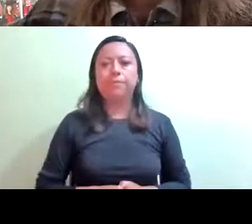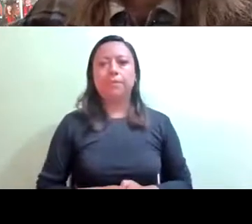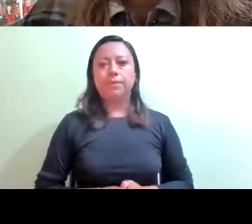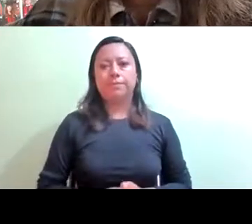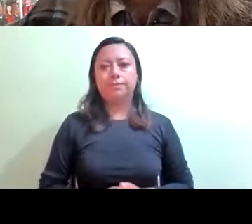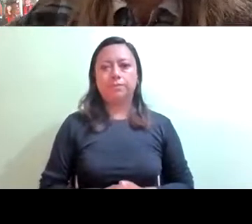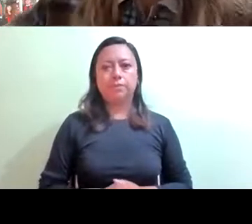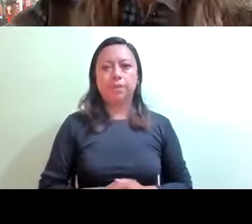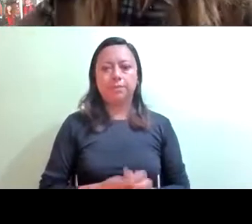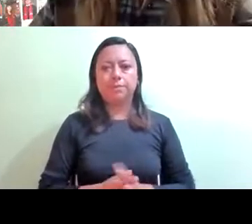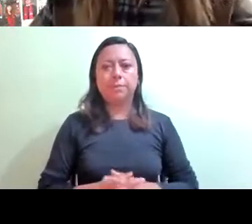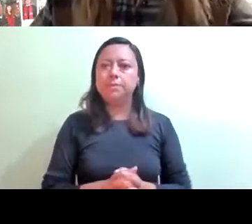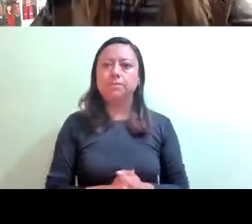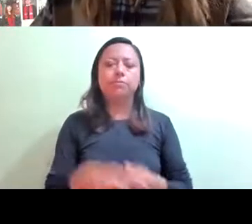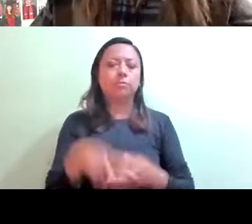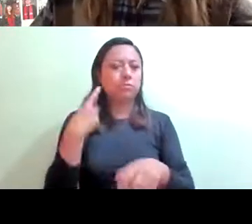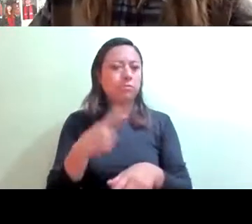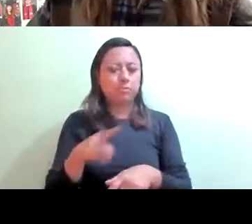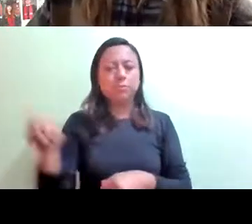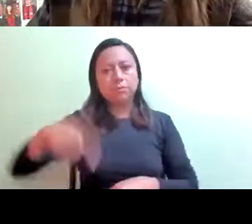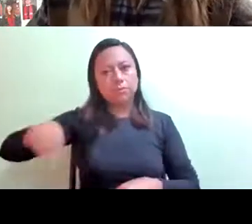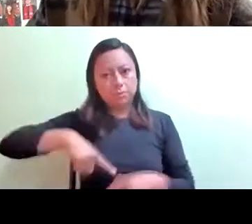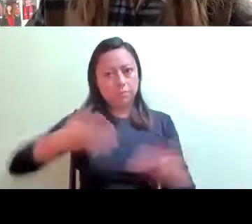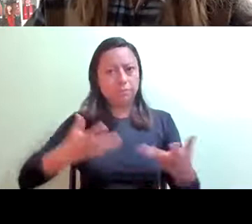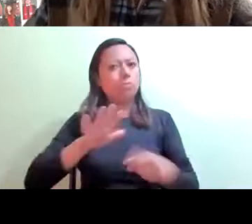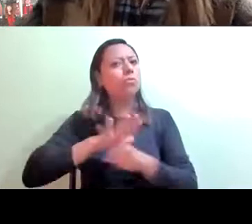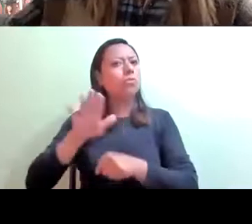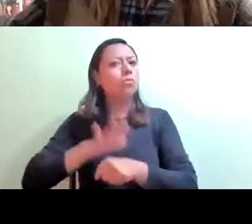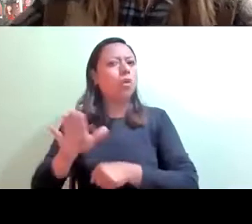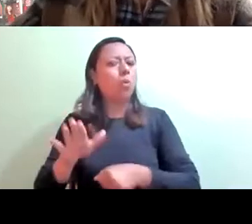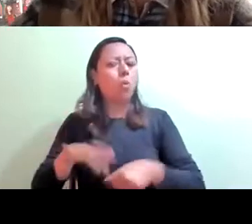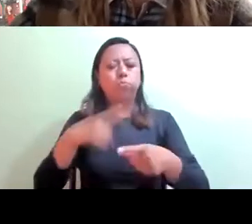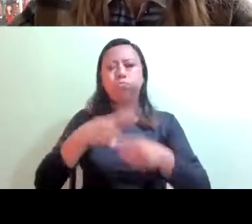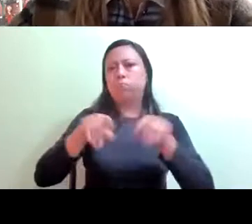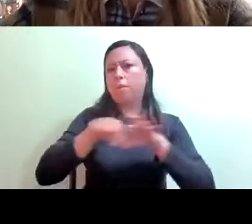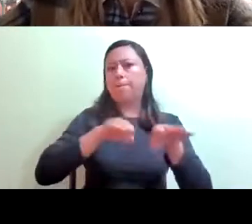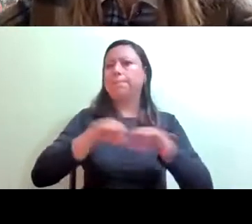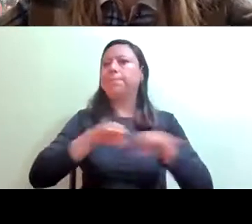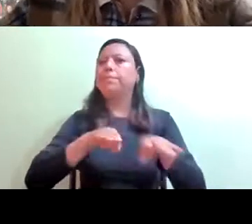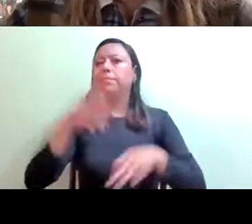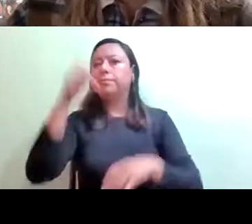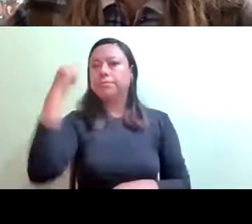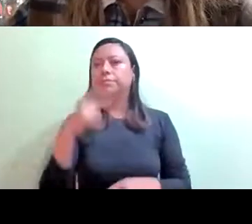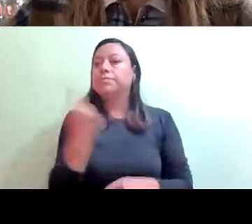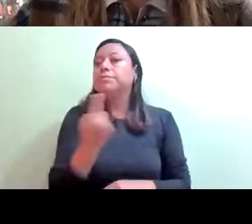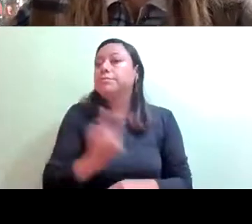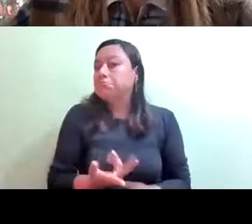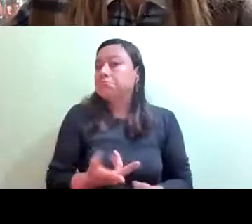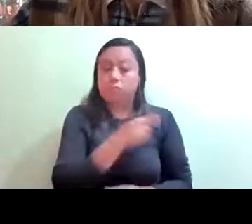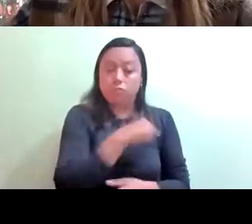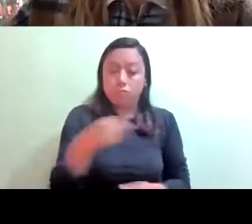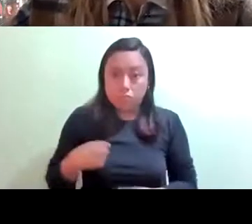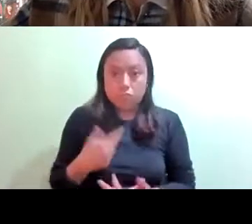pandemia, ¿cuál va a ser la redefinición laboral? ¿Qué nos espera?